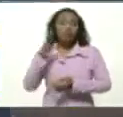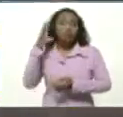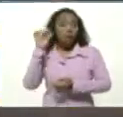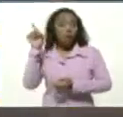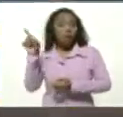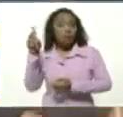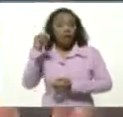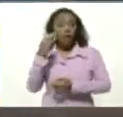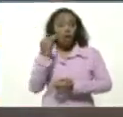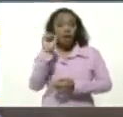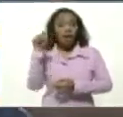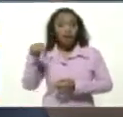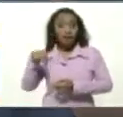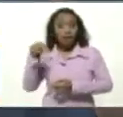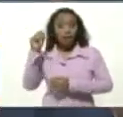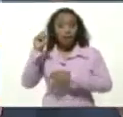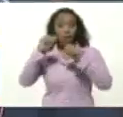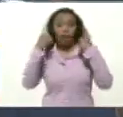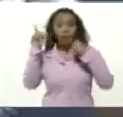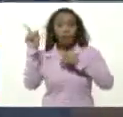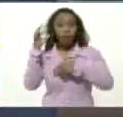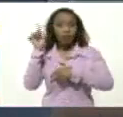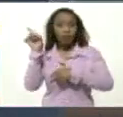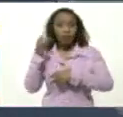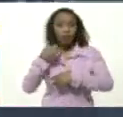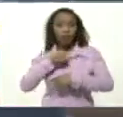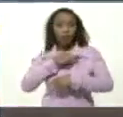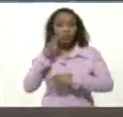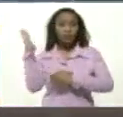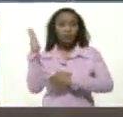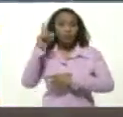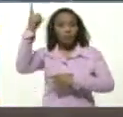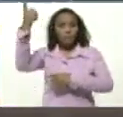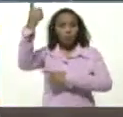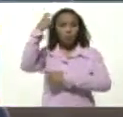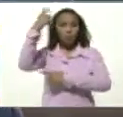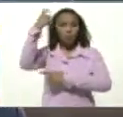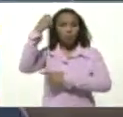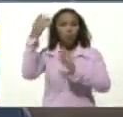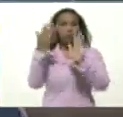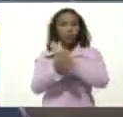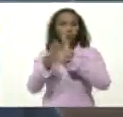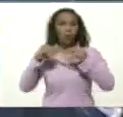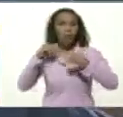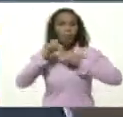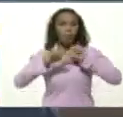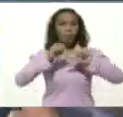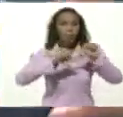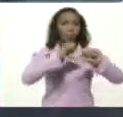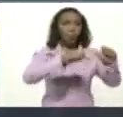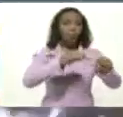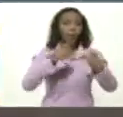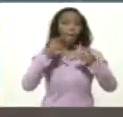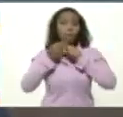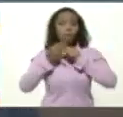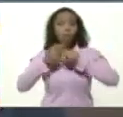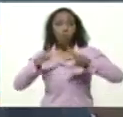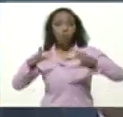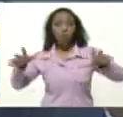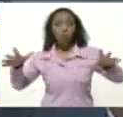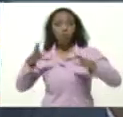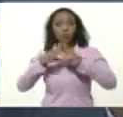de nosotros aquí en La Guaira, pues, ¿no? Y realmente ellos nos vienen enseñando a nosotros sobre todo este proceso, y se ha multiplicado